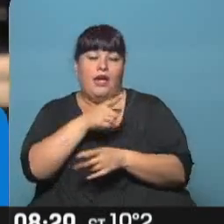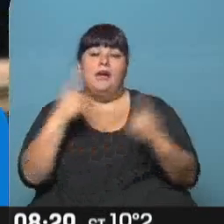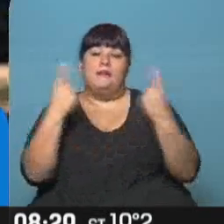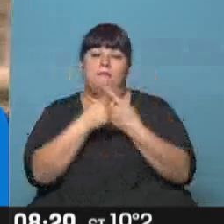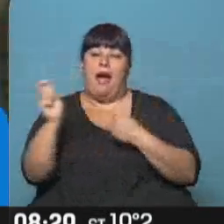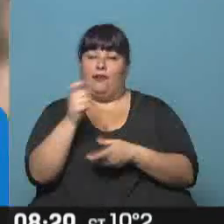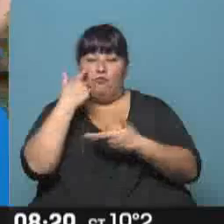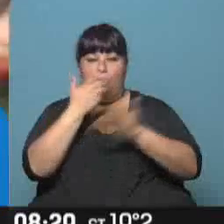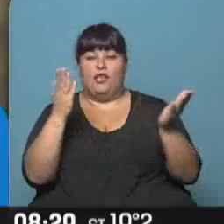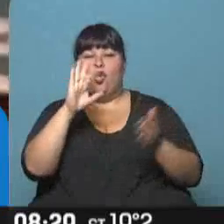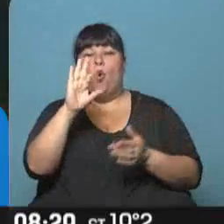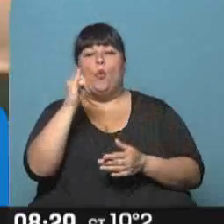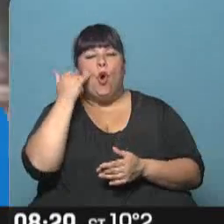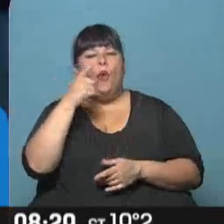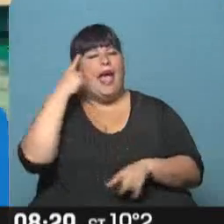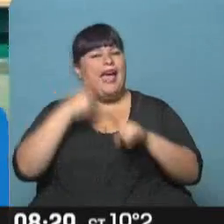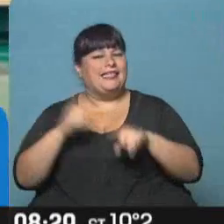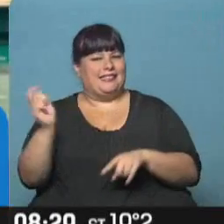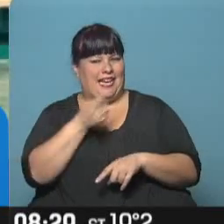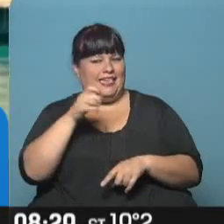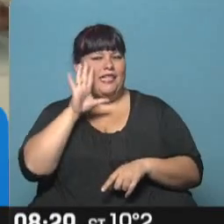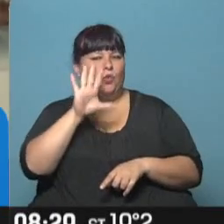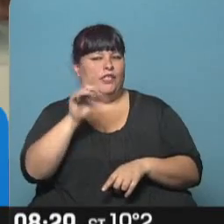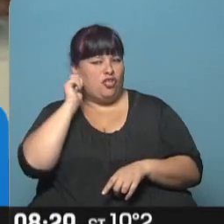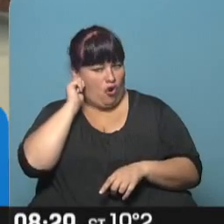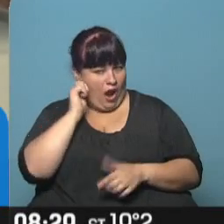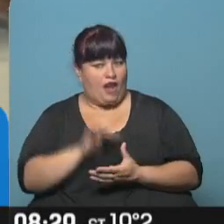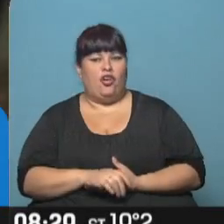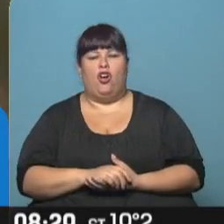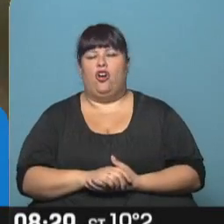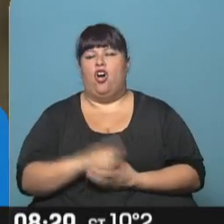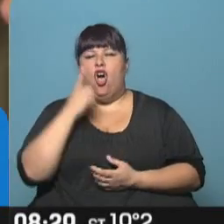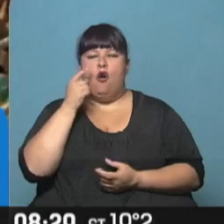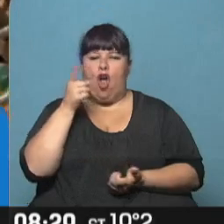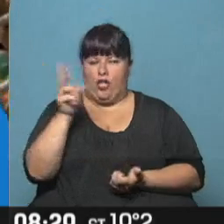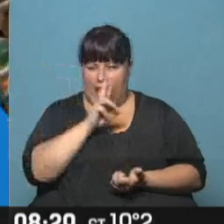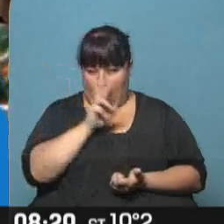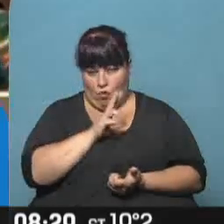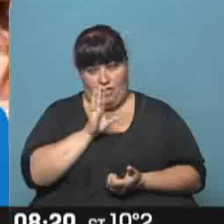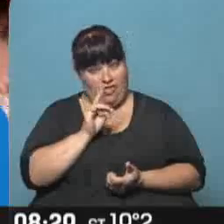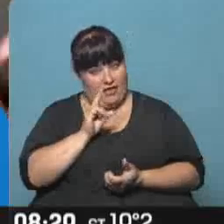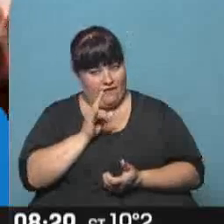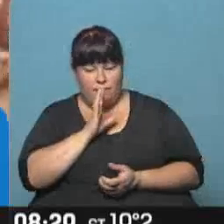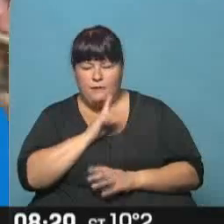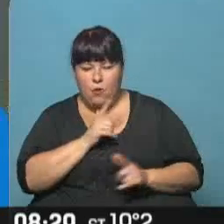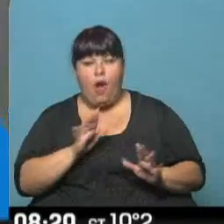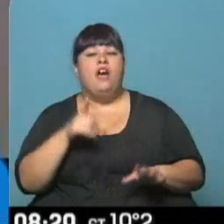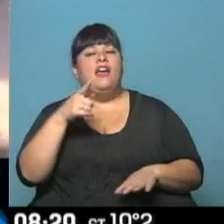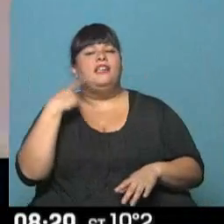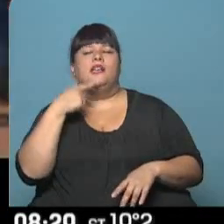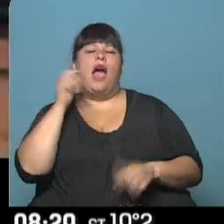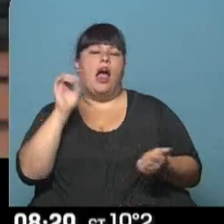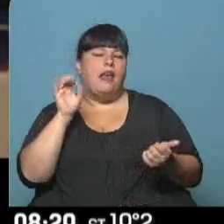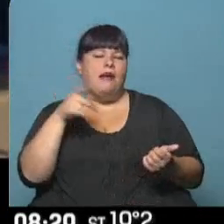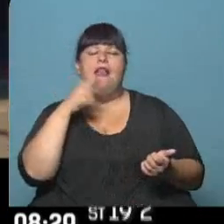de exhibición con Bobby Riggs, un ex tenista de 55 años, misógino, dificilísimo de aguantar y que vivía